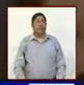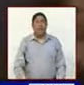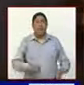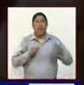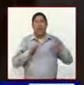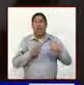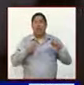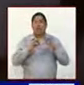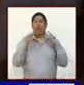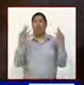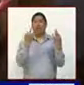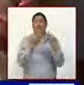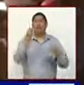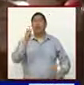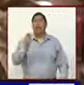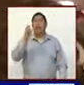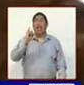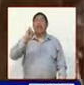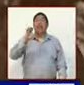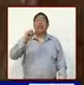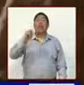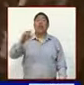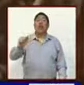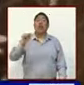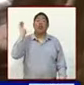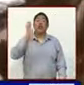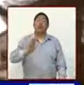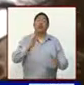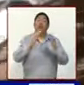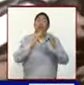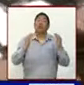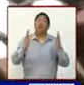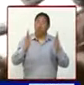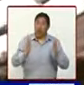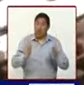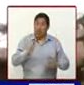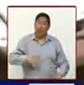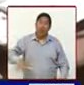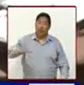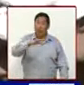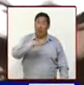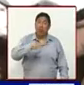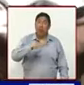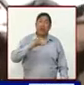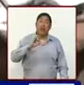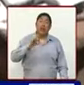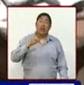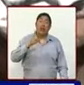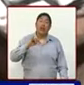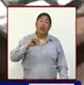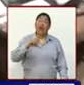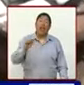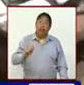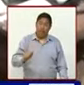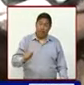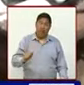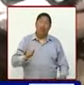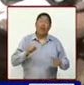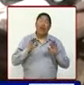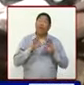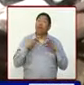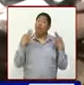Dolor en la familia Ticona, porque es así como ha quedado su vivienda, ubicada en la zona de Uruqueña, en el municipio de Clisa. La